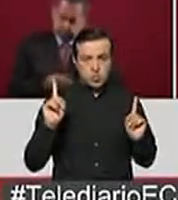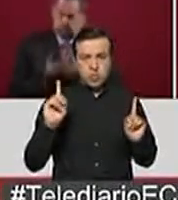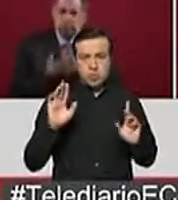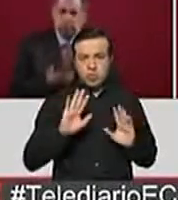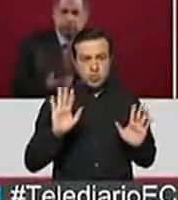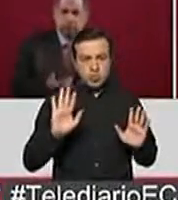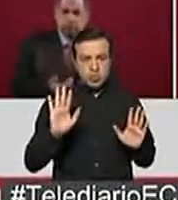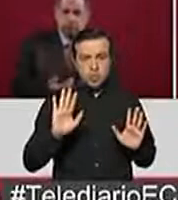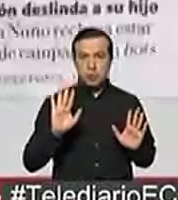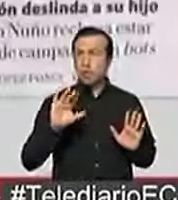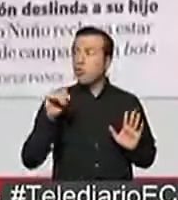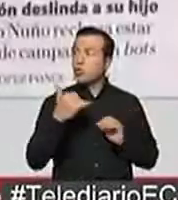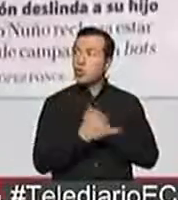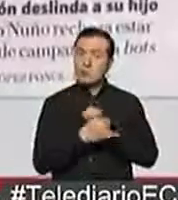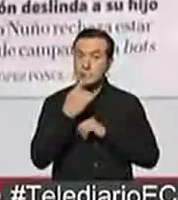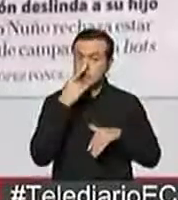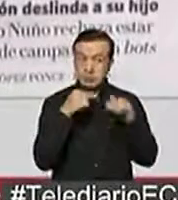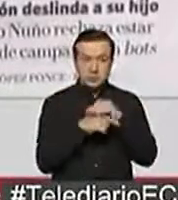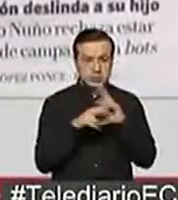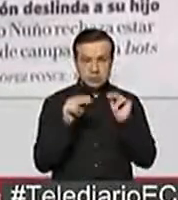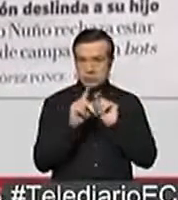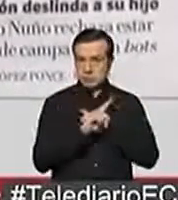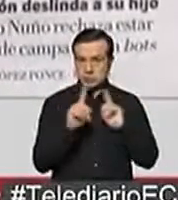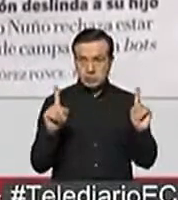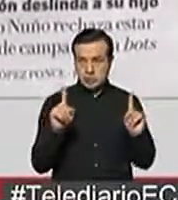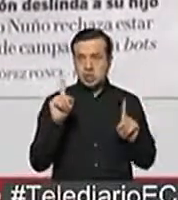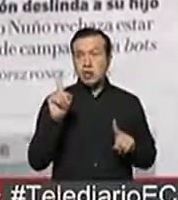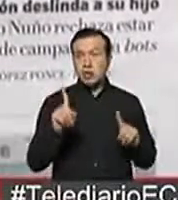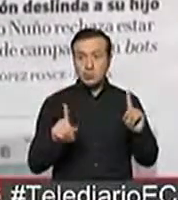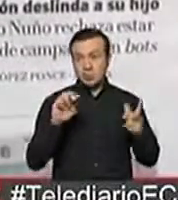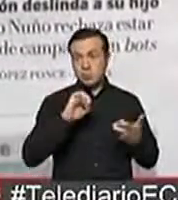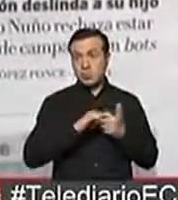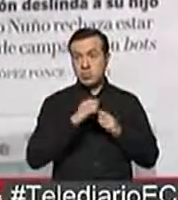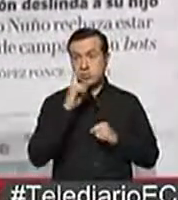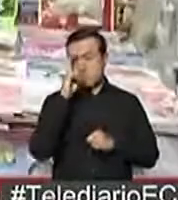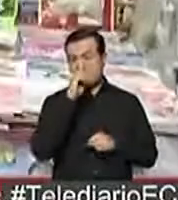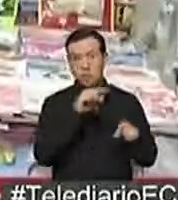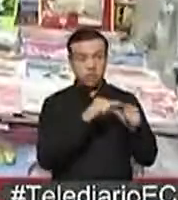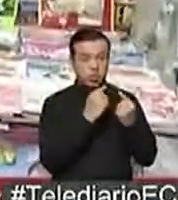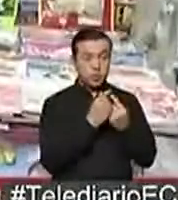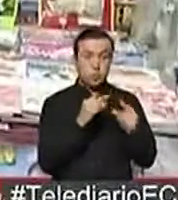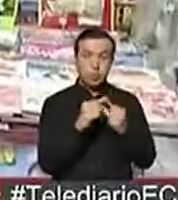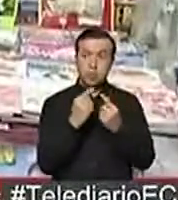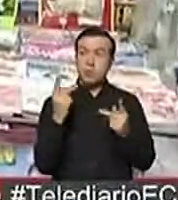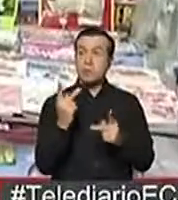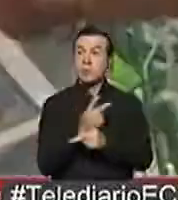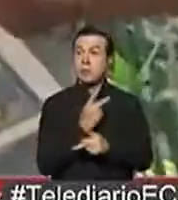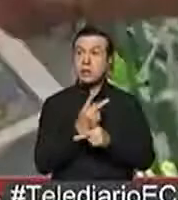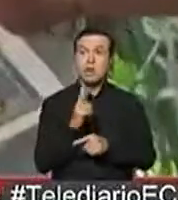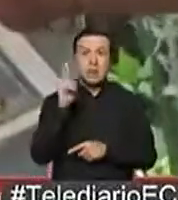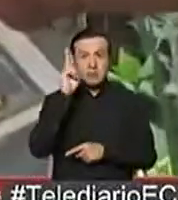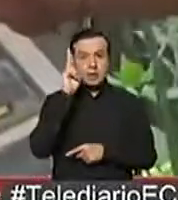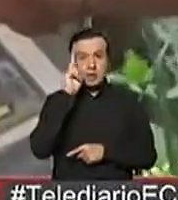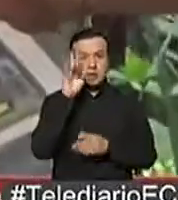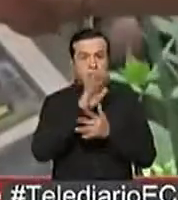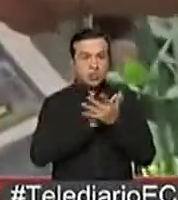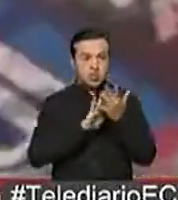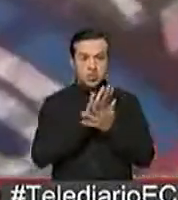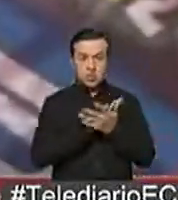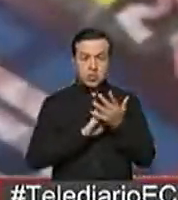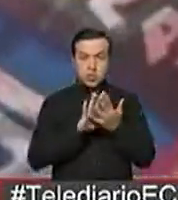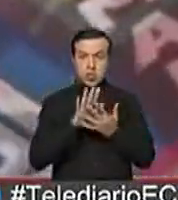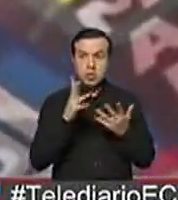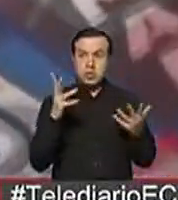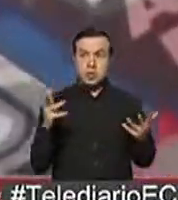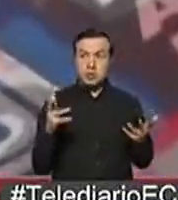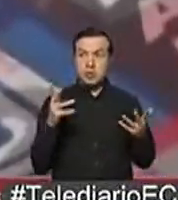gobierno extranjero. Según el gobierno, hay serios indicios de que las bandas criminales habrían confundido el convoy,